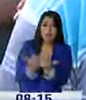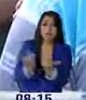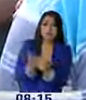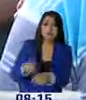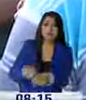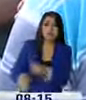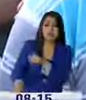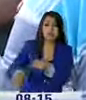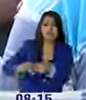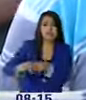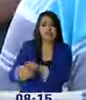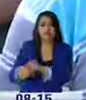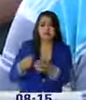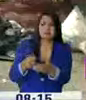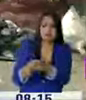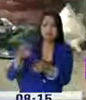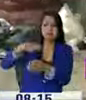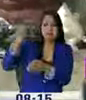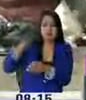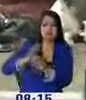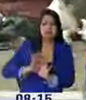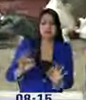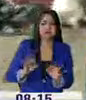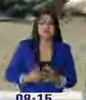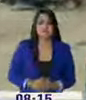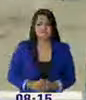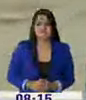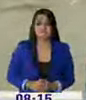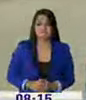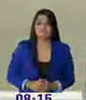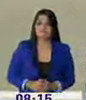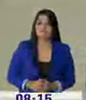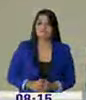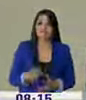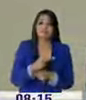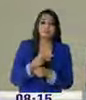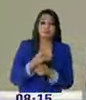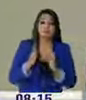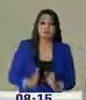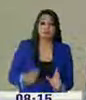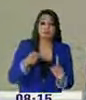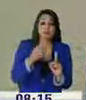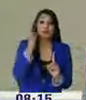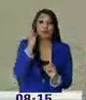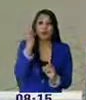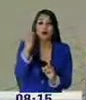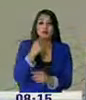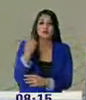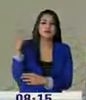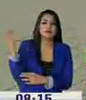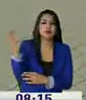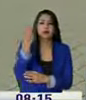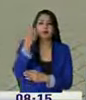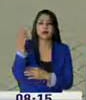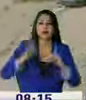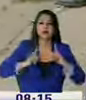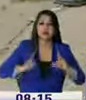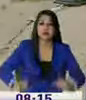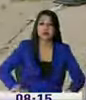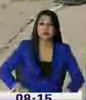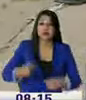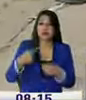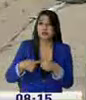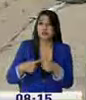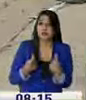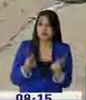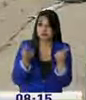golpeados, sin pines, sin tapas. Y esta situación, calificada por la concejala Luisa Maldonado como una emergencia sanitaria para la ciudad, no estaría